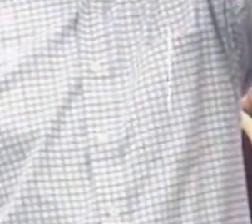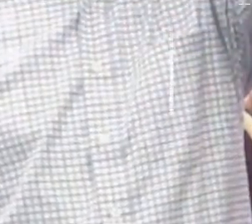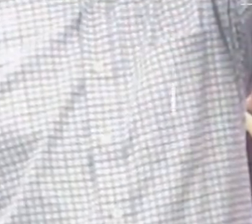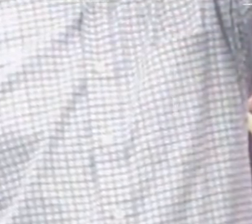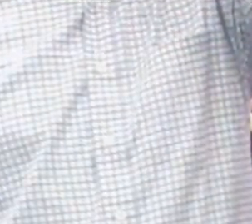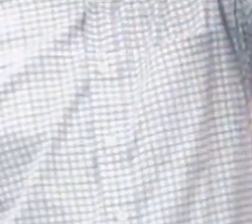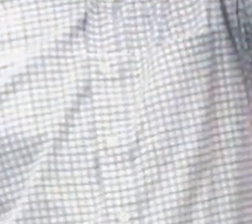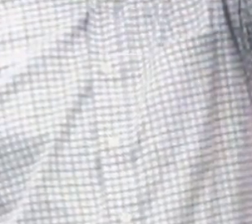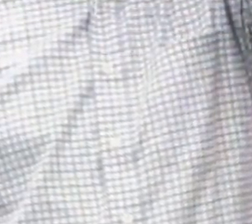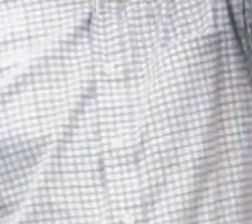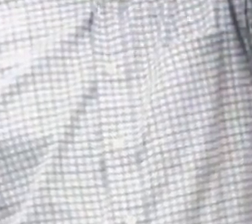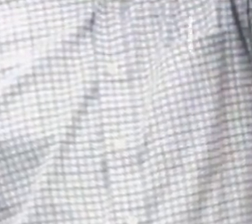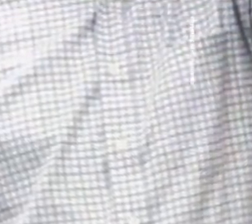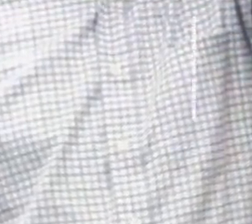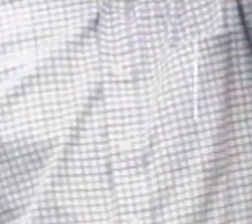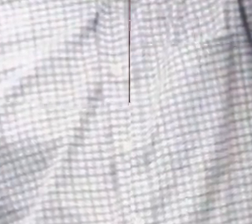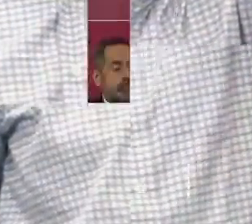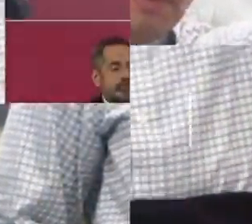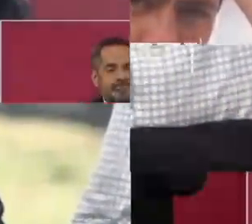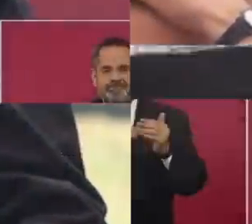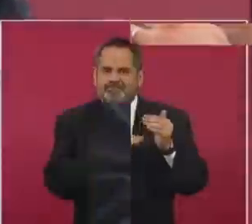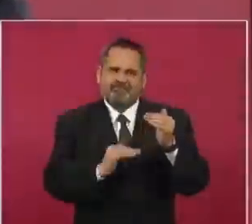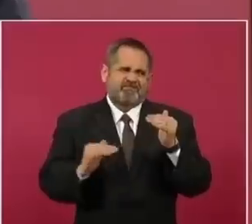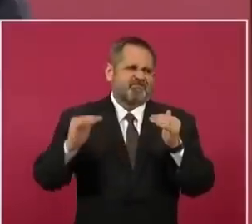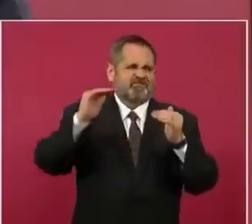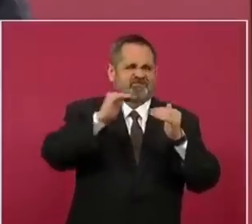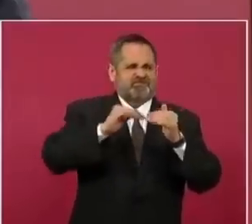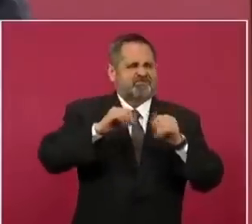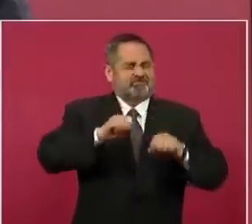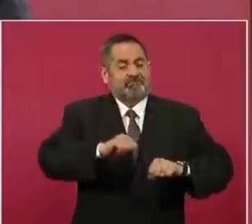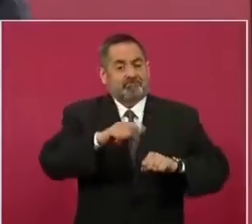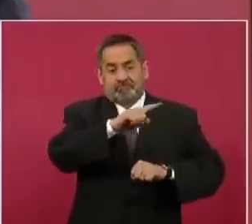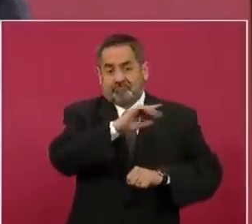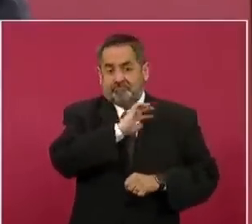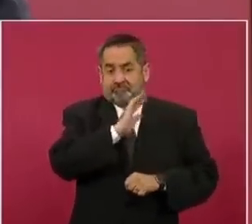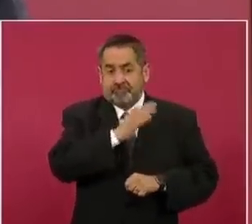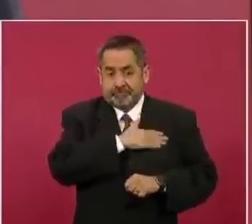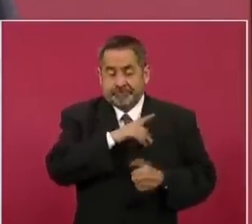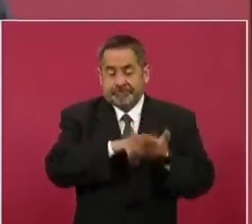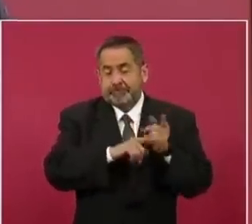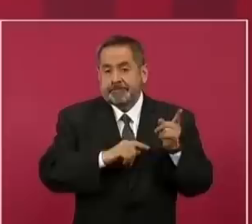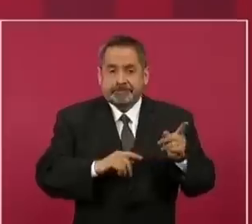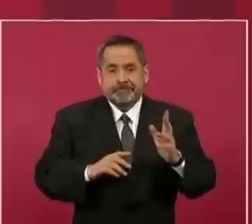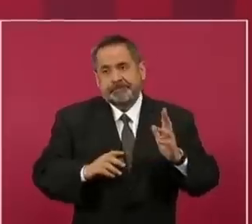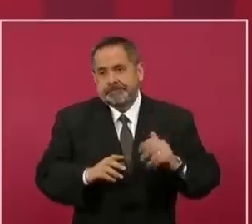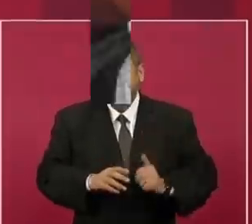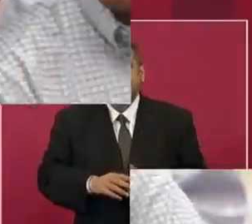relacionada con lo más alto del poder de ese país.